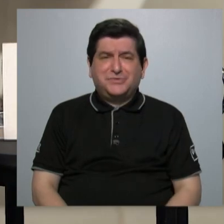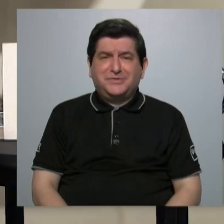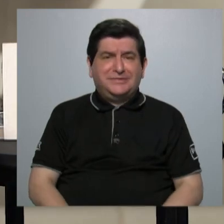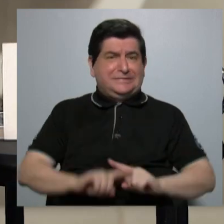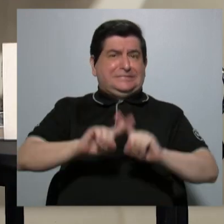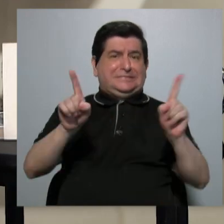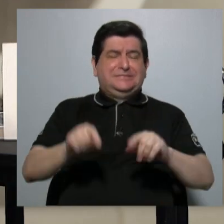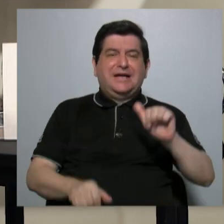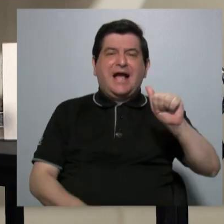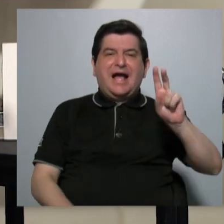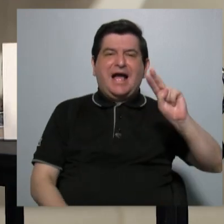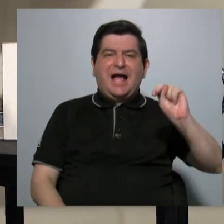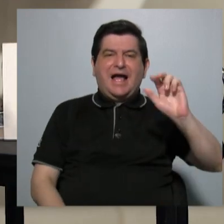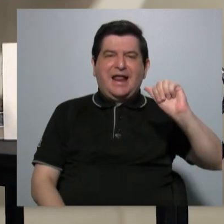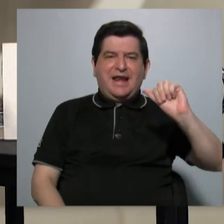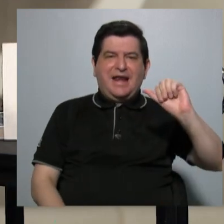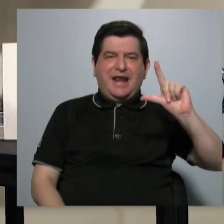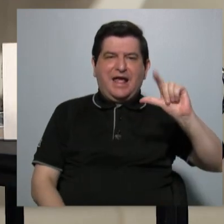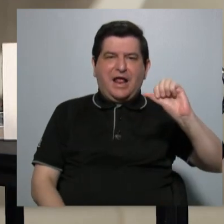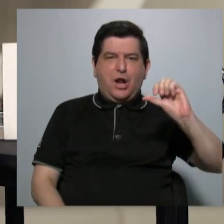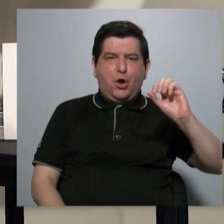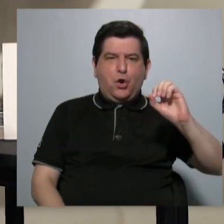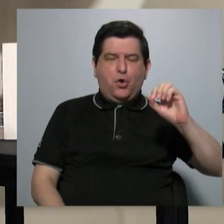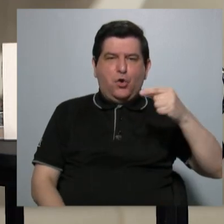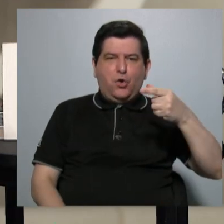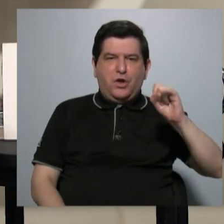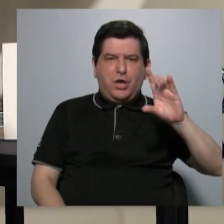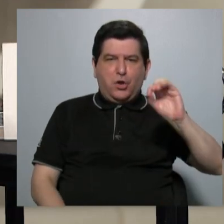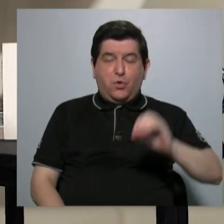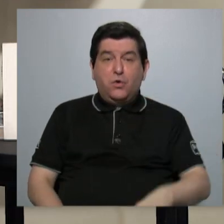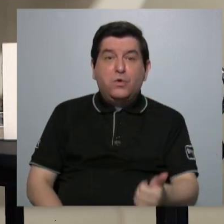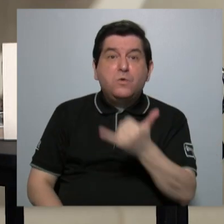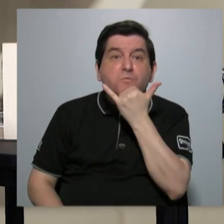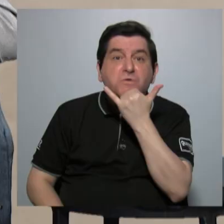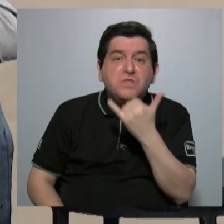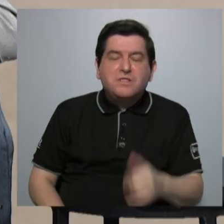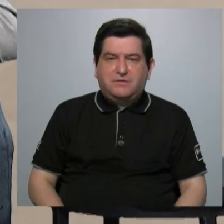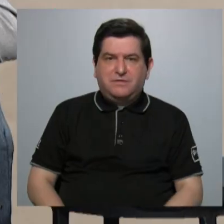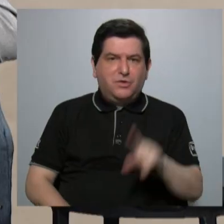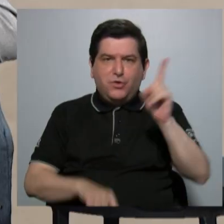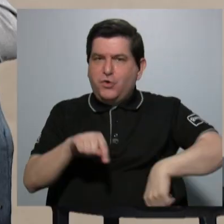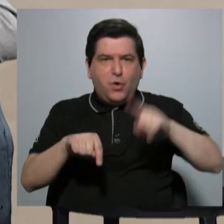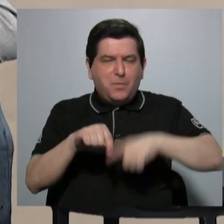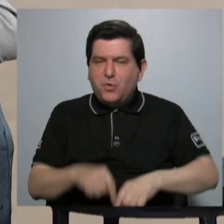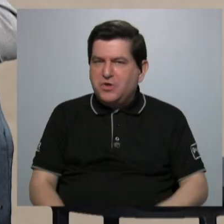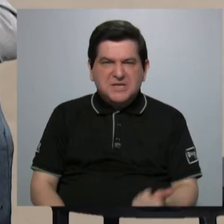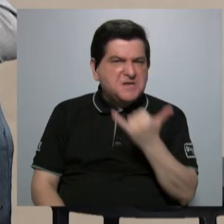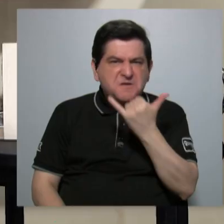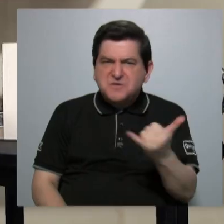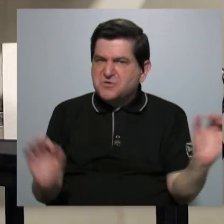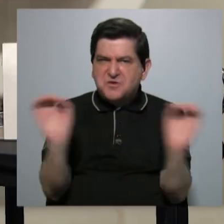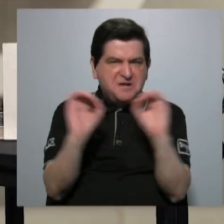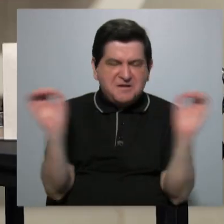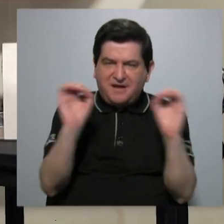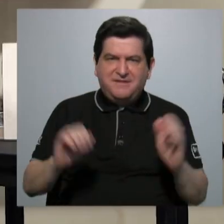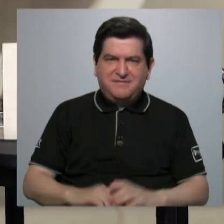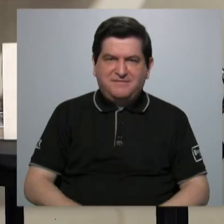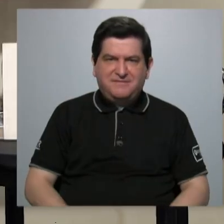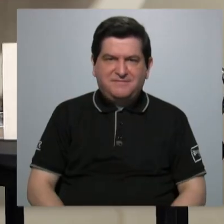Entonces teníamos que grabar y cuidado el que se equivoca, porque no nos podíamos echar para atrás. Claro. ¿Verdad? Entonces teníamos que